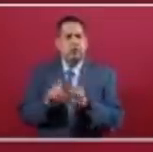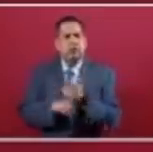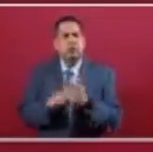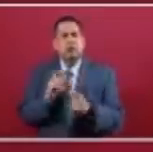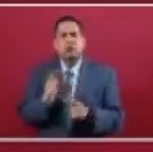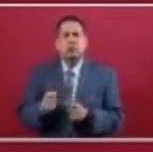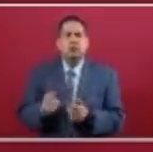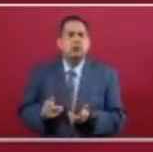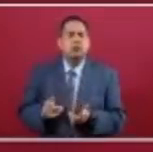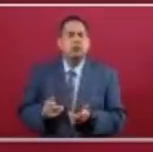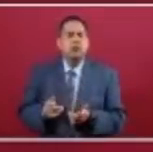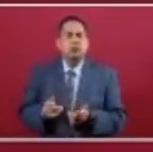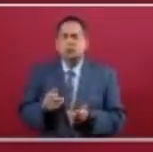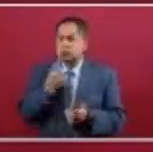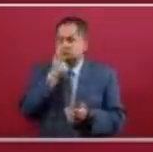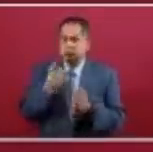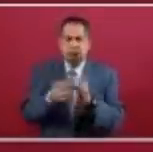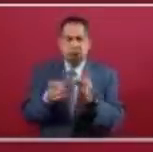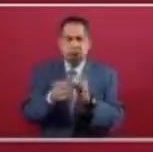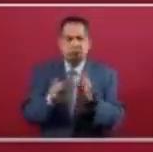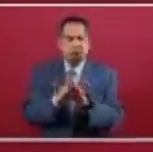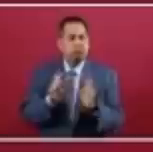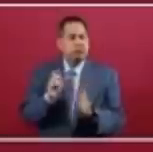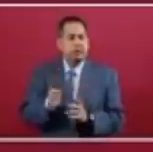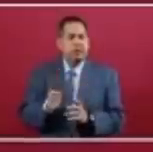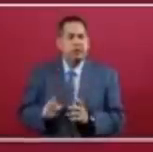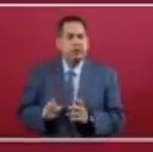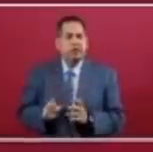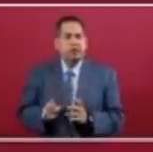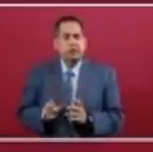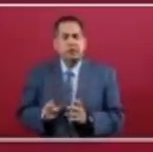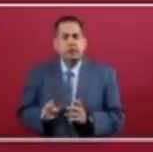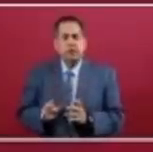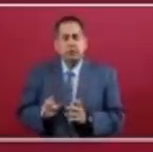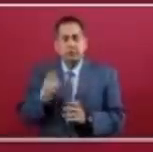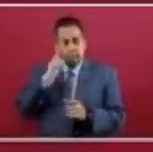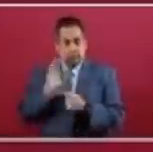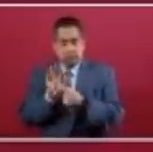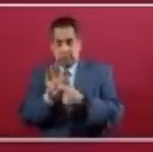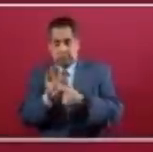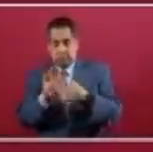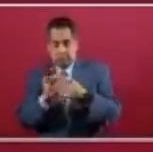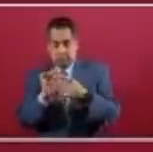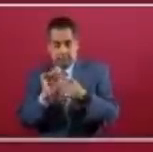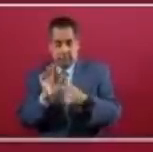se decidió solo presentar